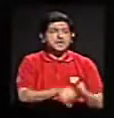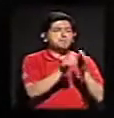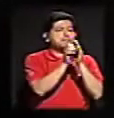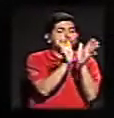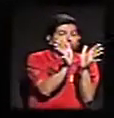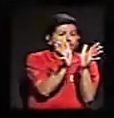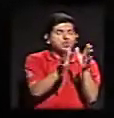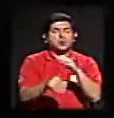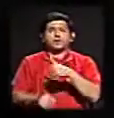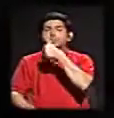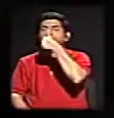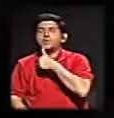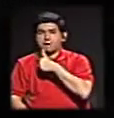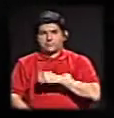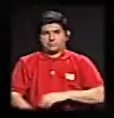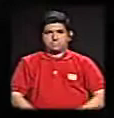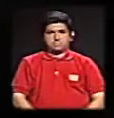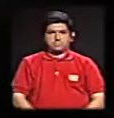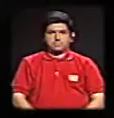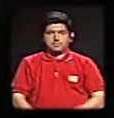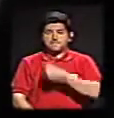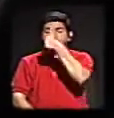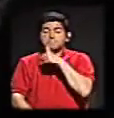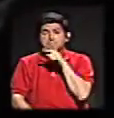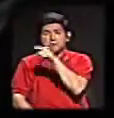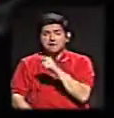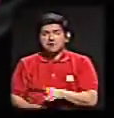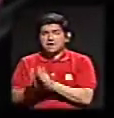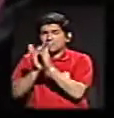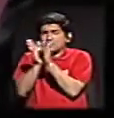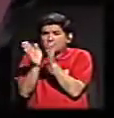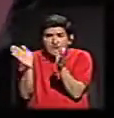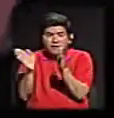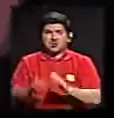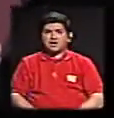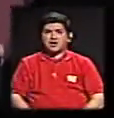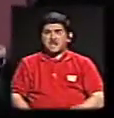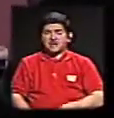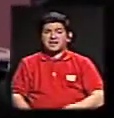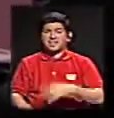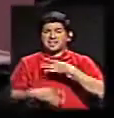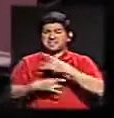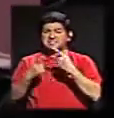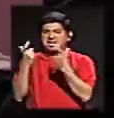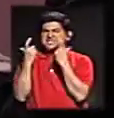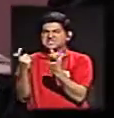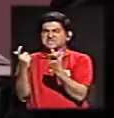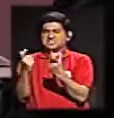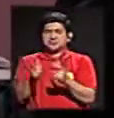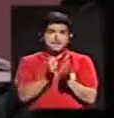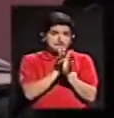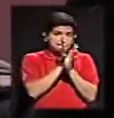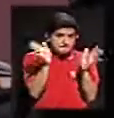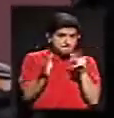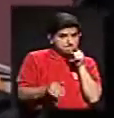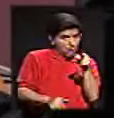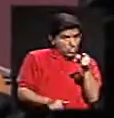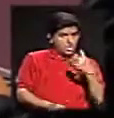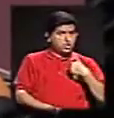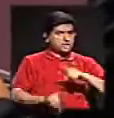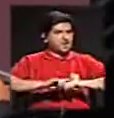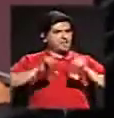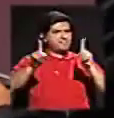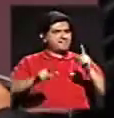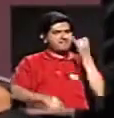y lo privado. Lo privado en general se orienta sobre el ánimo de lucro, y lo público tiene